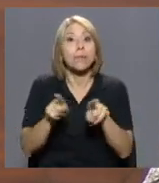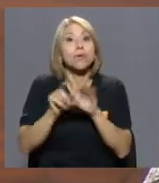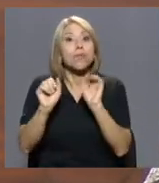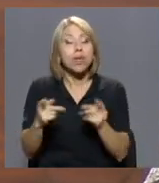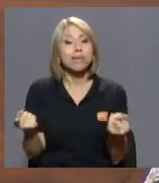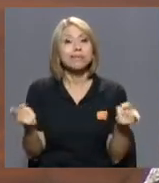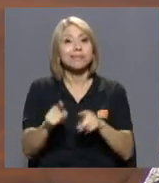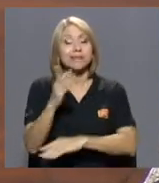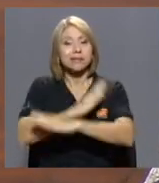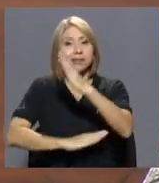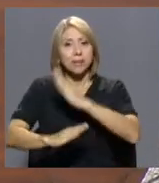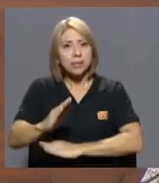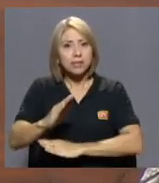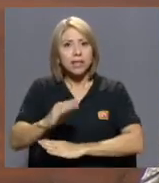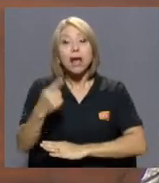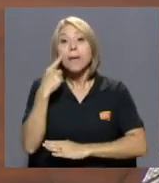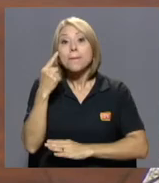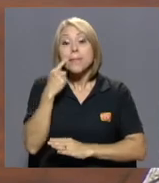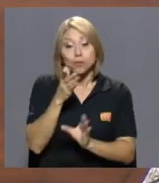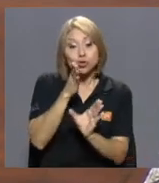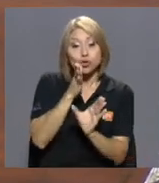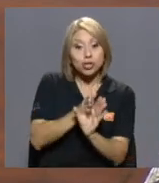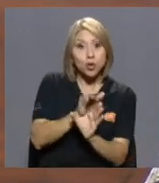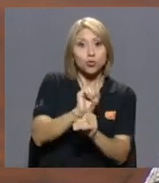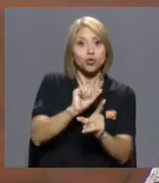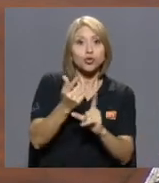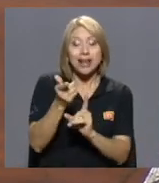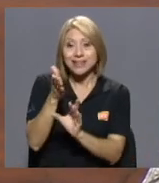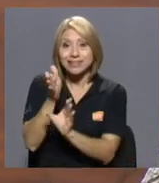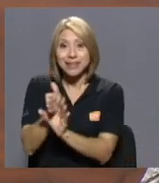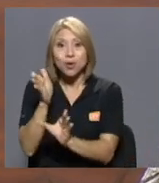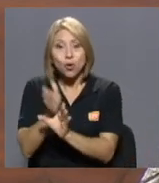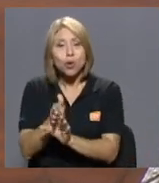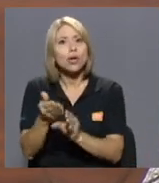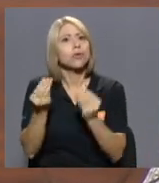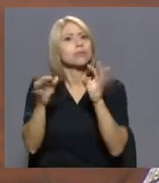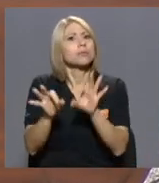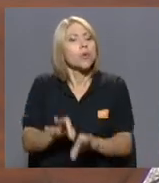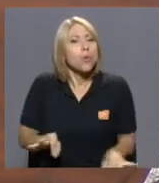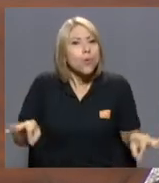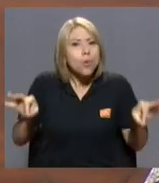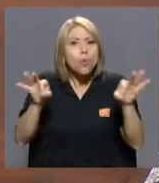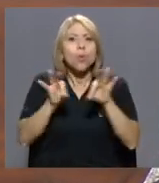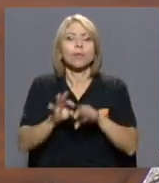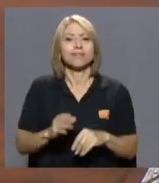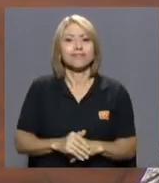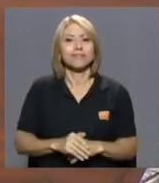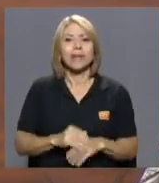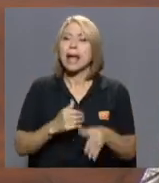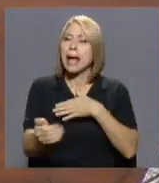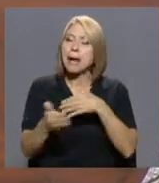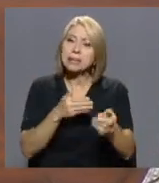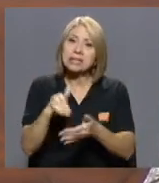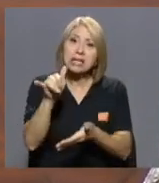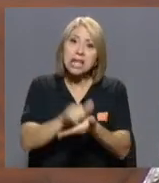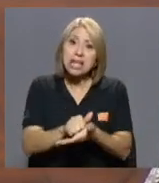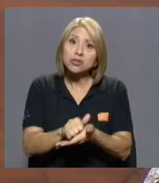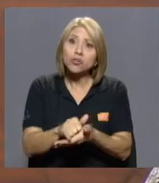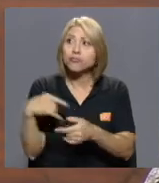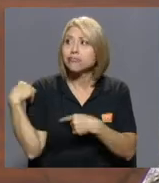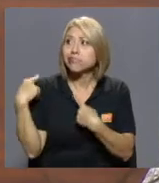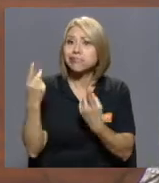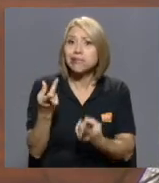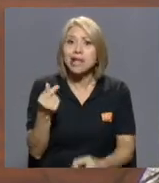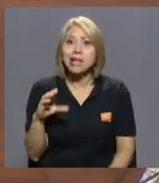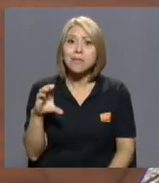las causas de orden psicosocial y psicológico cobran una relevancia importantísima. A pesar de eso, la inversión no ha cambiado. Cuando